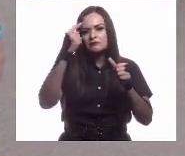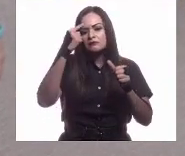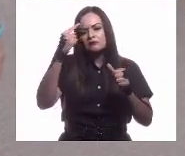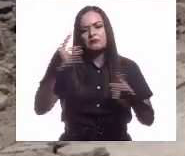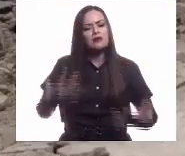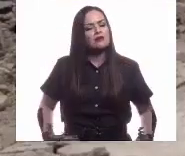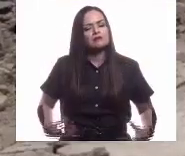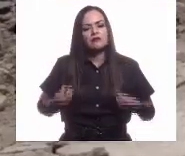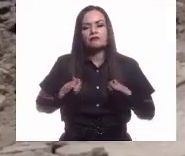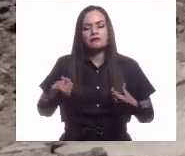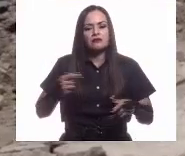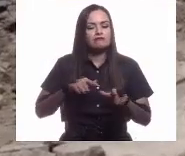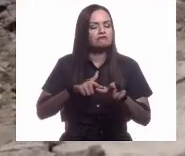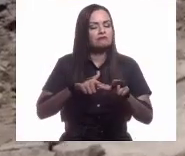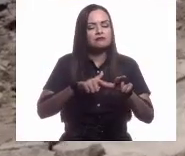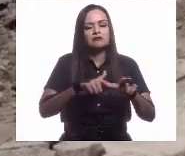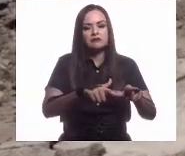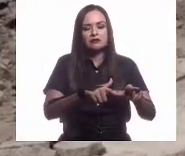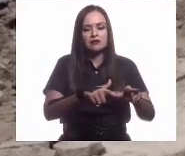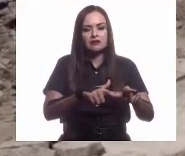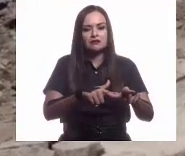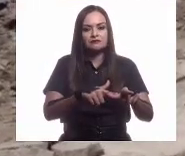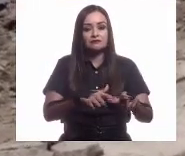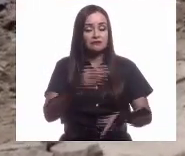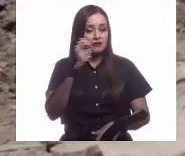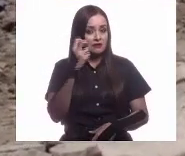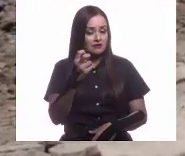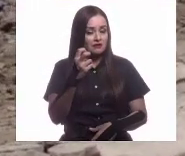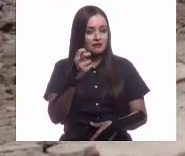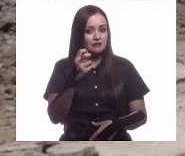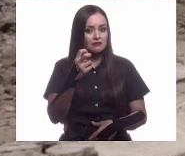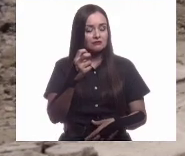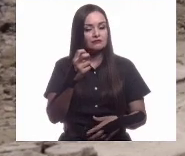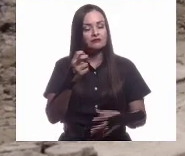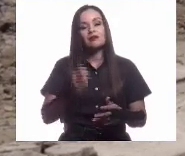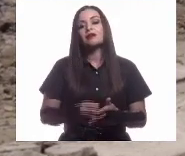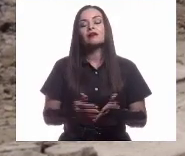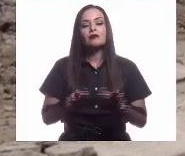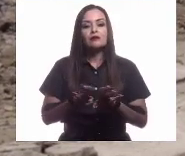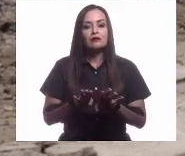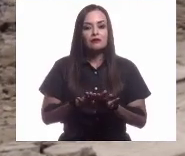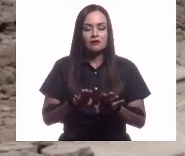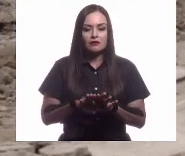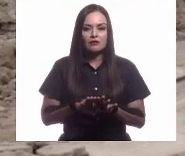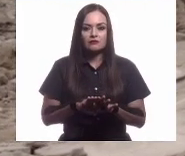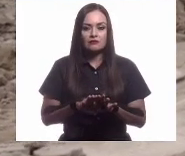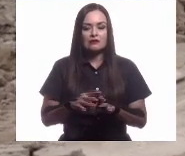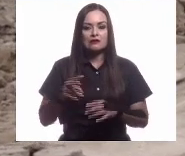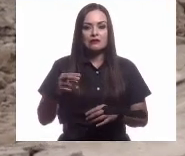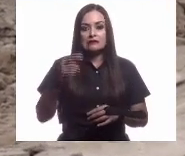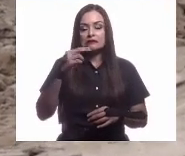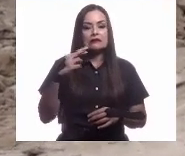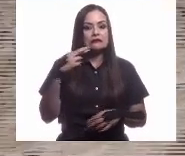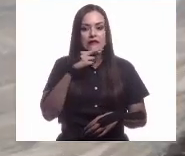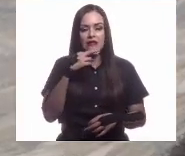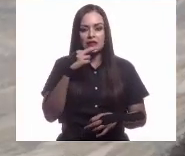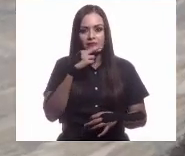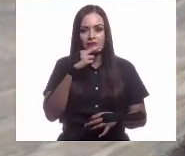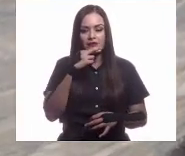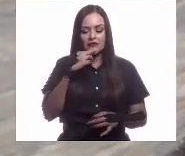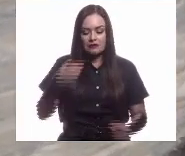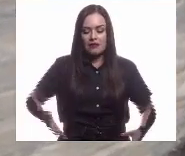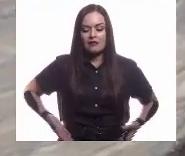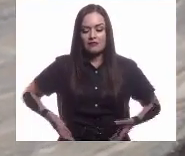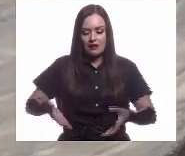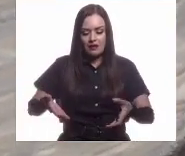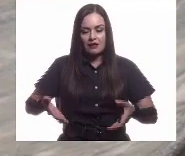y disminuir la afectación. El ejemplo más ilustrativo de esto es la apertura pues casi inmediata, en un par de días, de la carretera